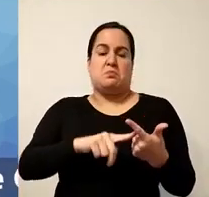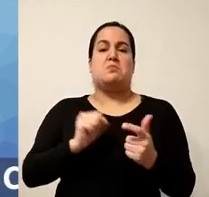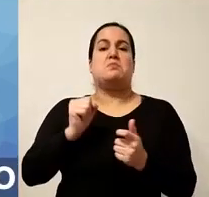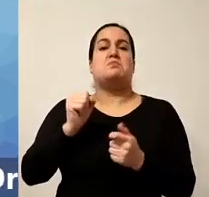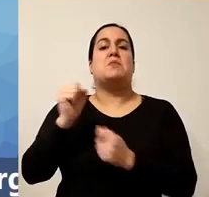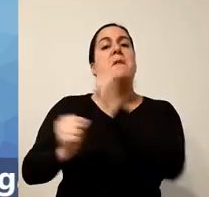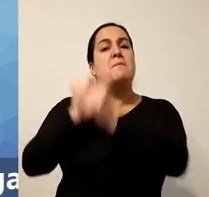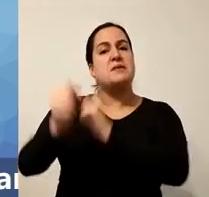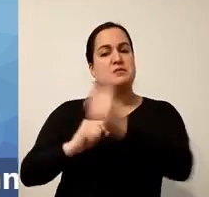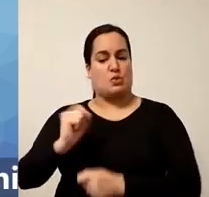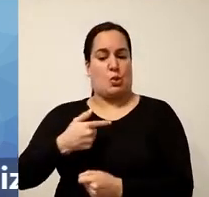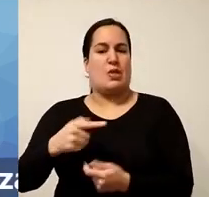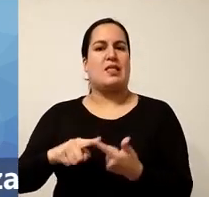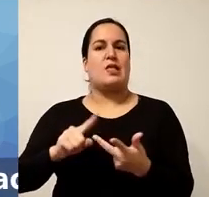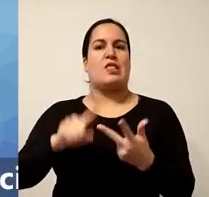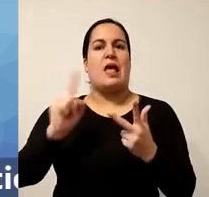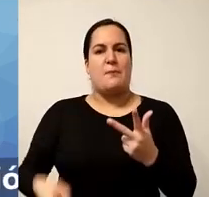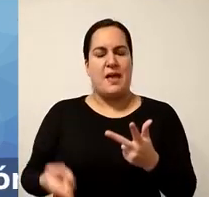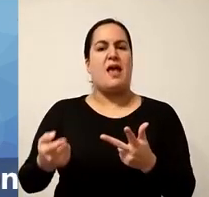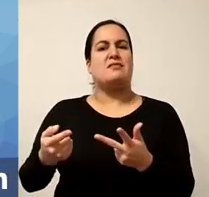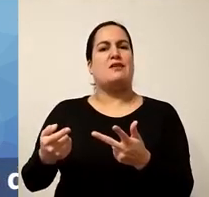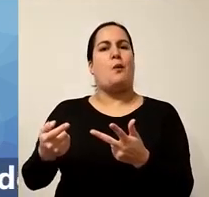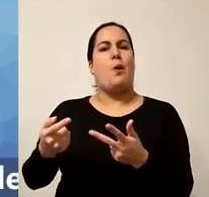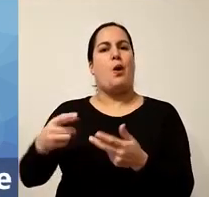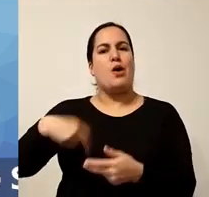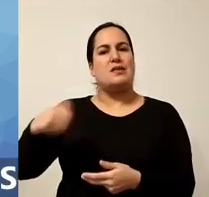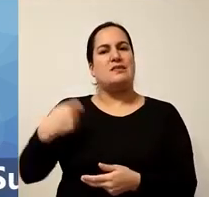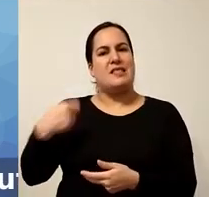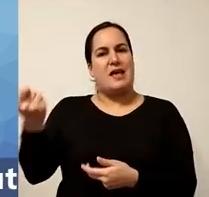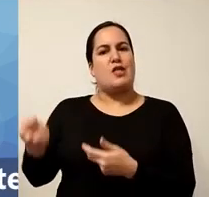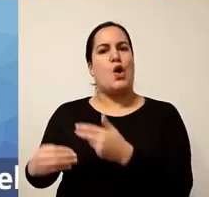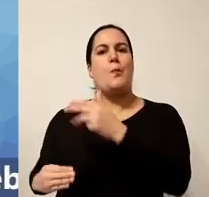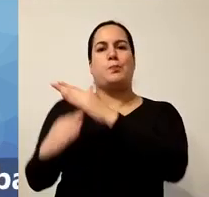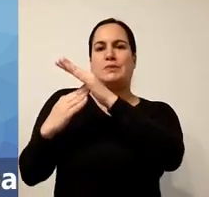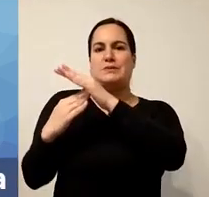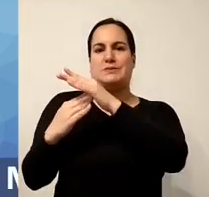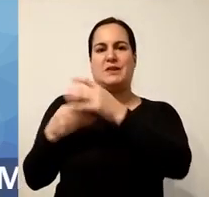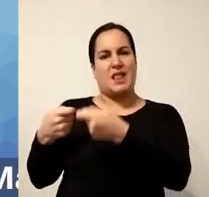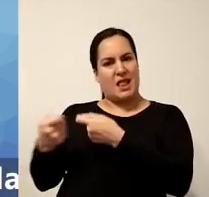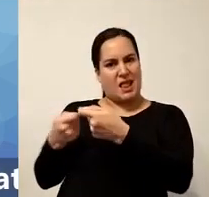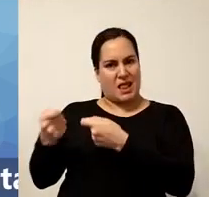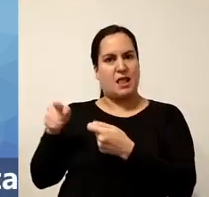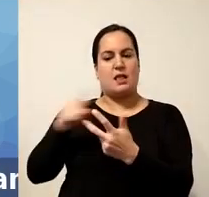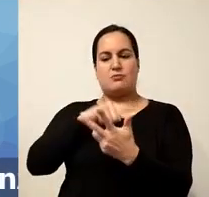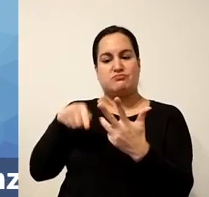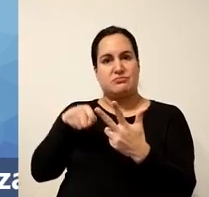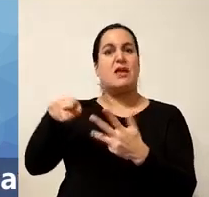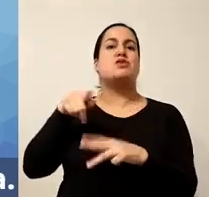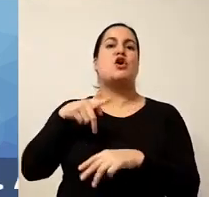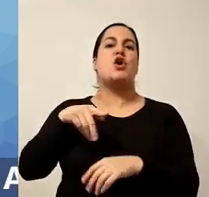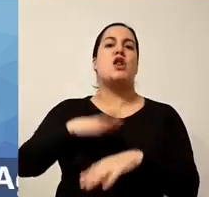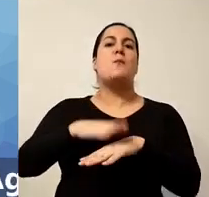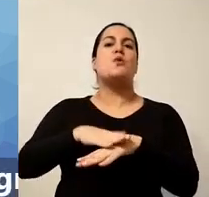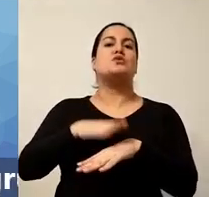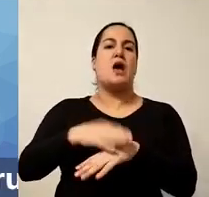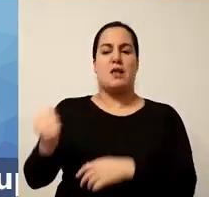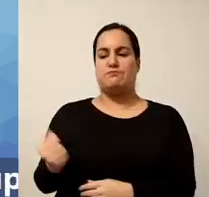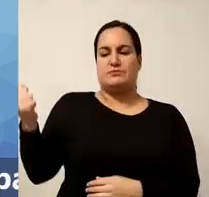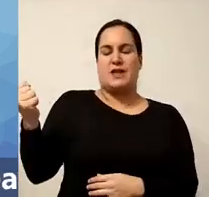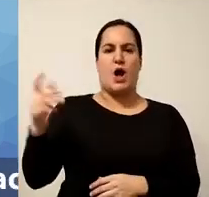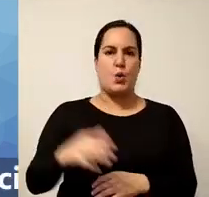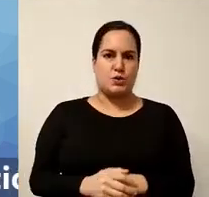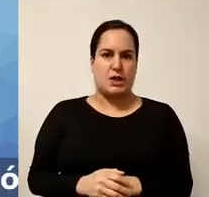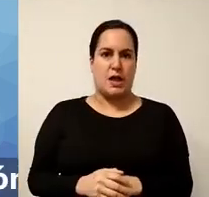vilo a todo el continente los chalecos amarillos la huelga general en francia y ahora